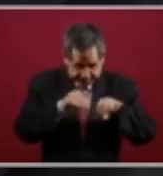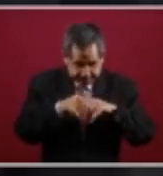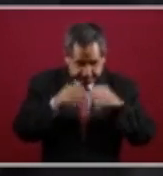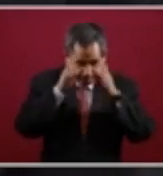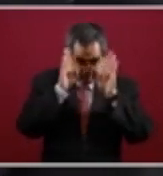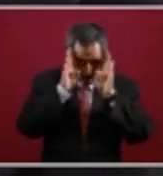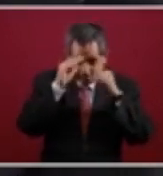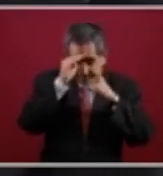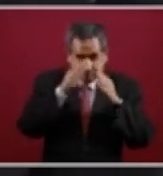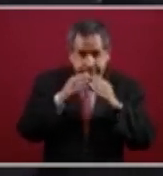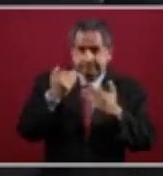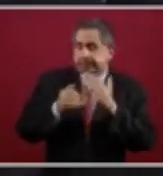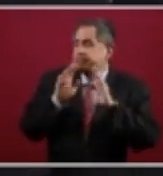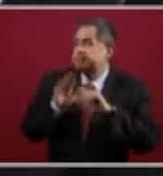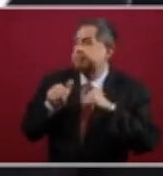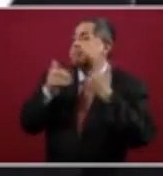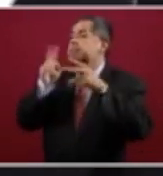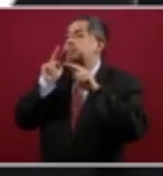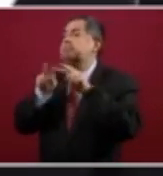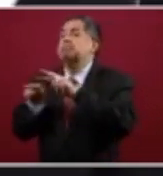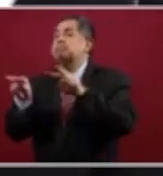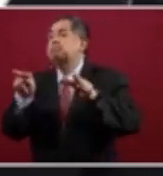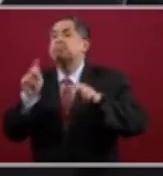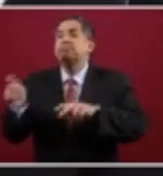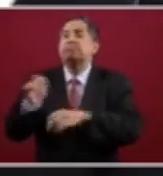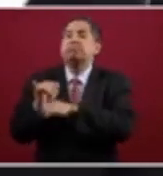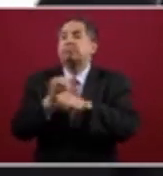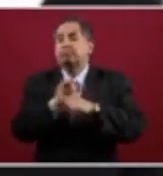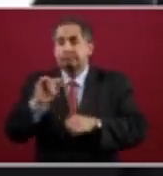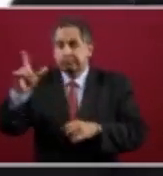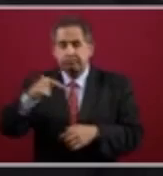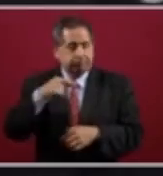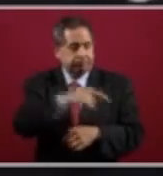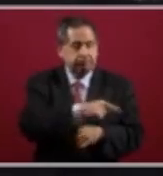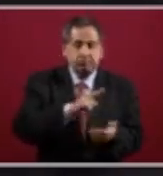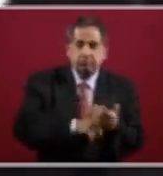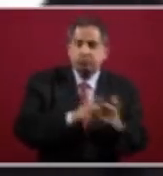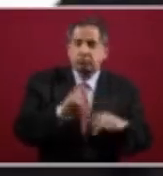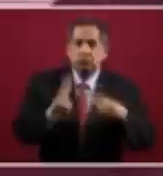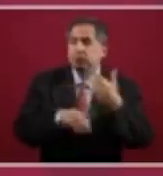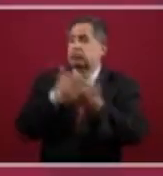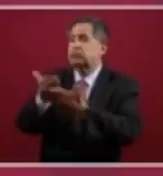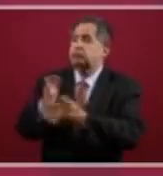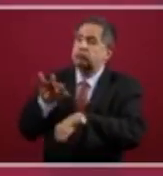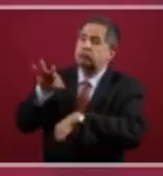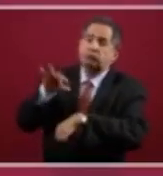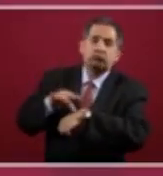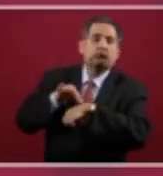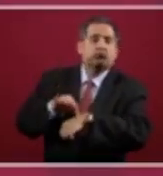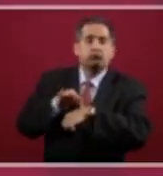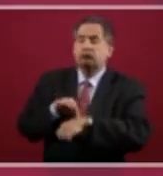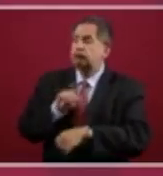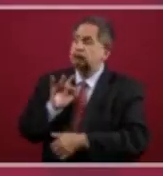los cubículos, los investigadores, los académicos, no van al campo,